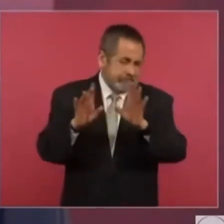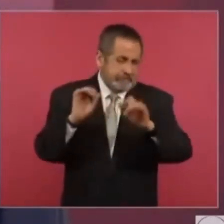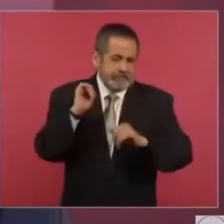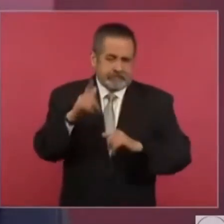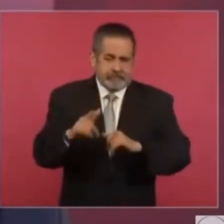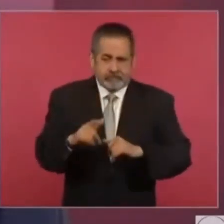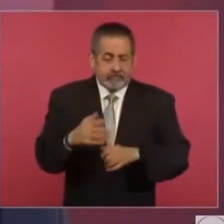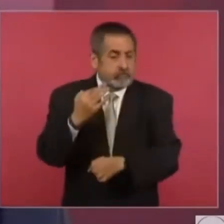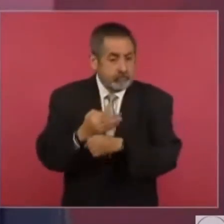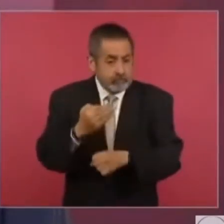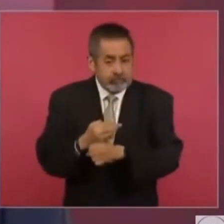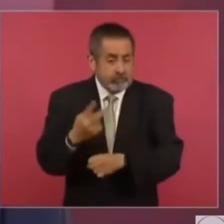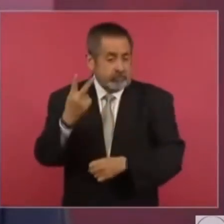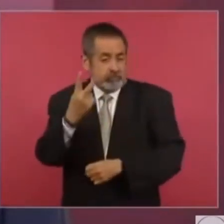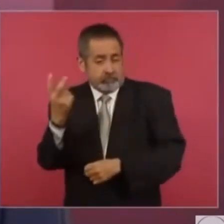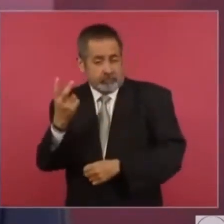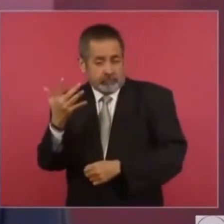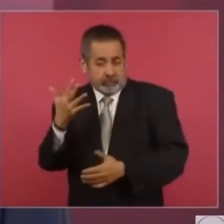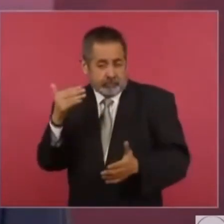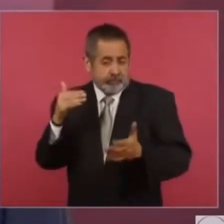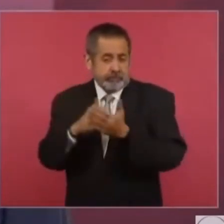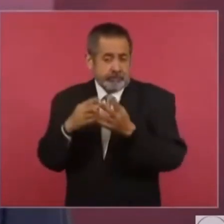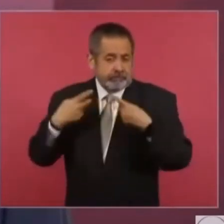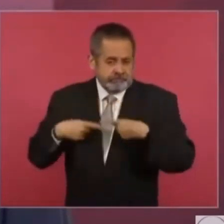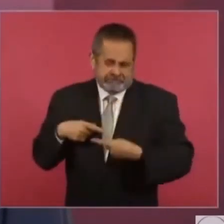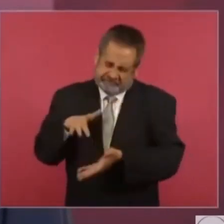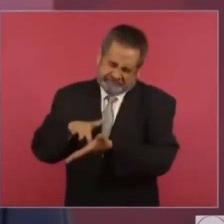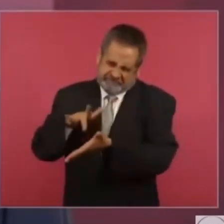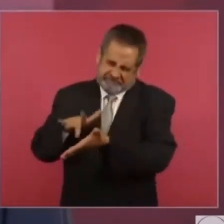se había apoyado tanto?